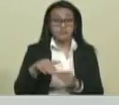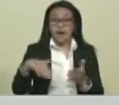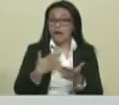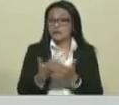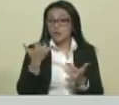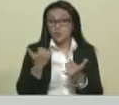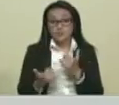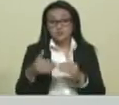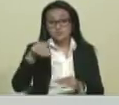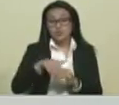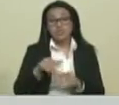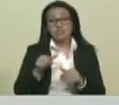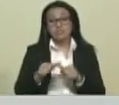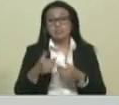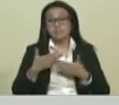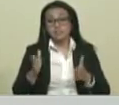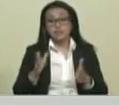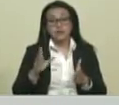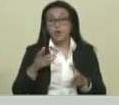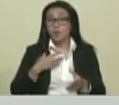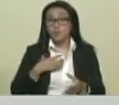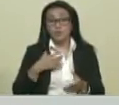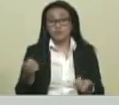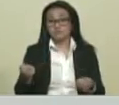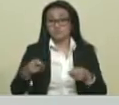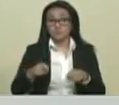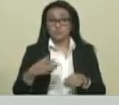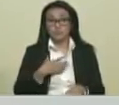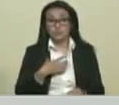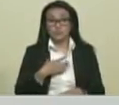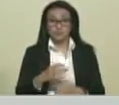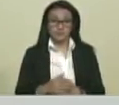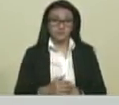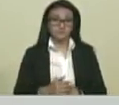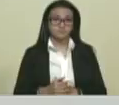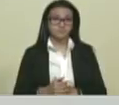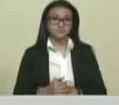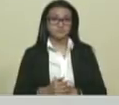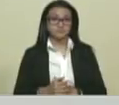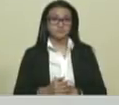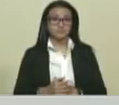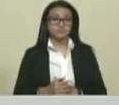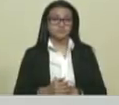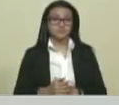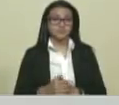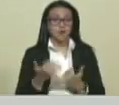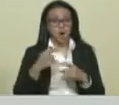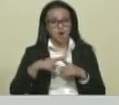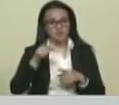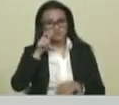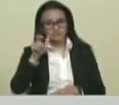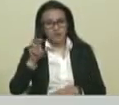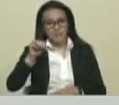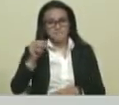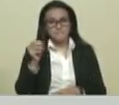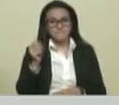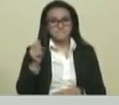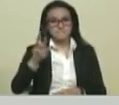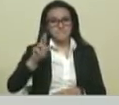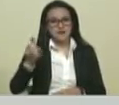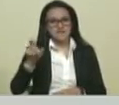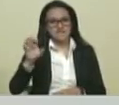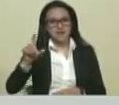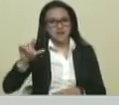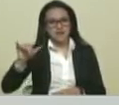deben permanecer abiertos. Marjelis Hernández, Globovisión. Buenas tardes. Quisiera